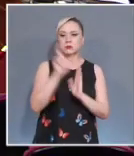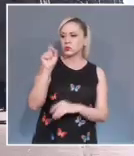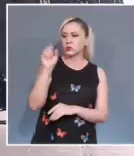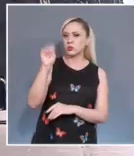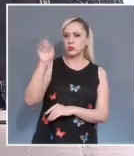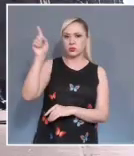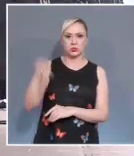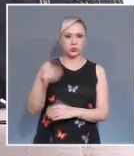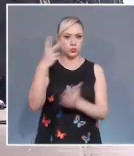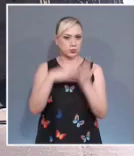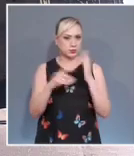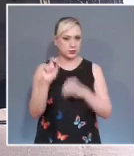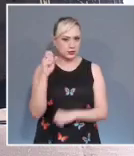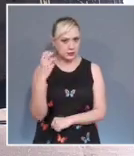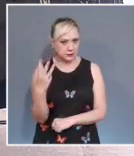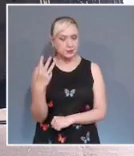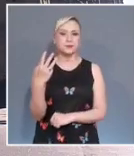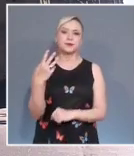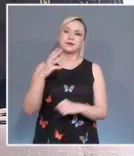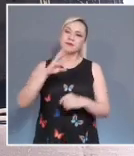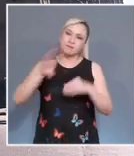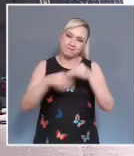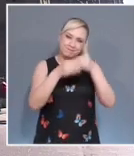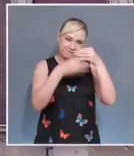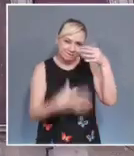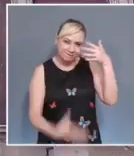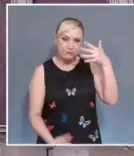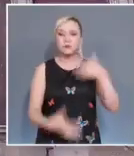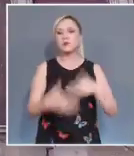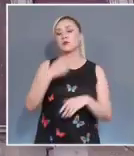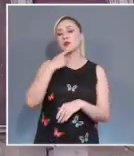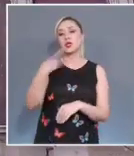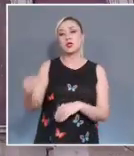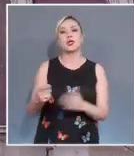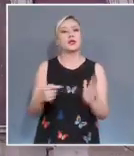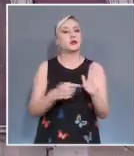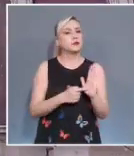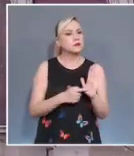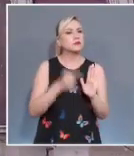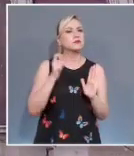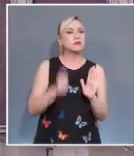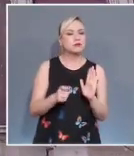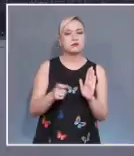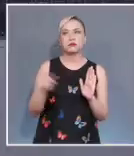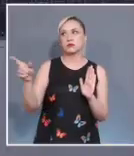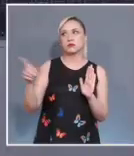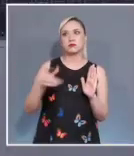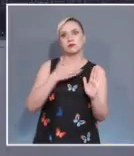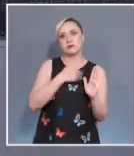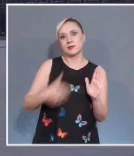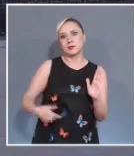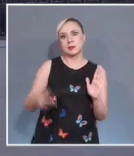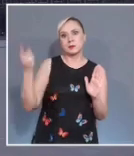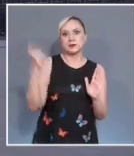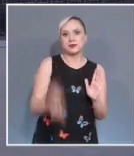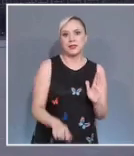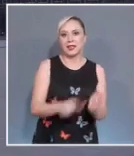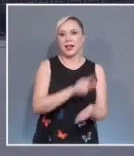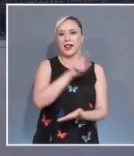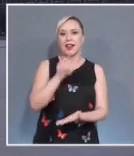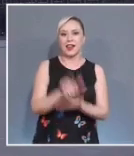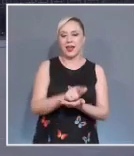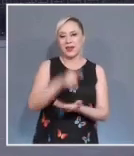29/2023 y sus acumuladas, que declaró inválido el decreto que reformó las leyes generales de comunicación social y